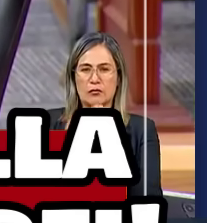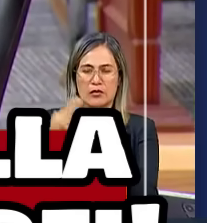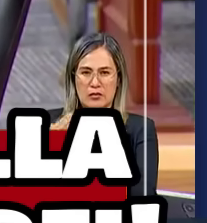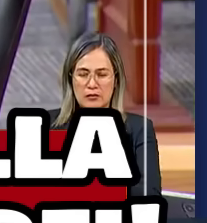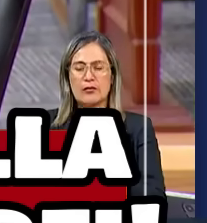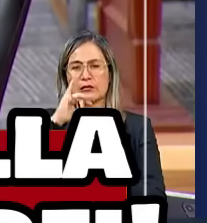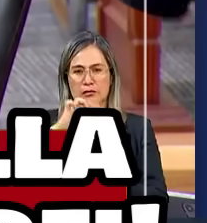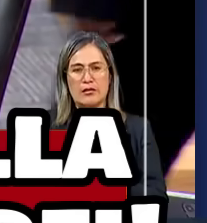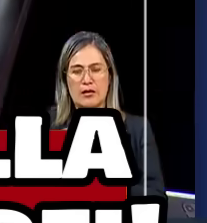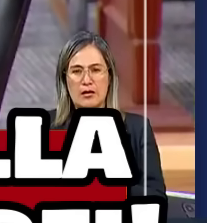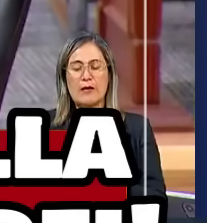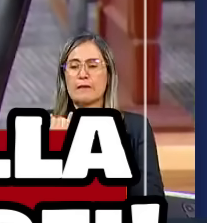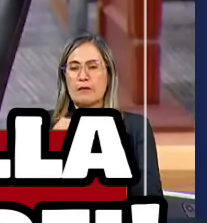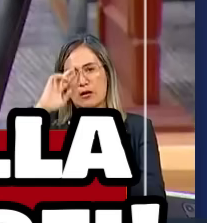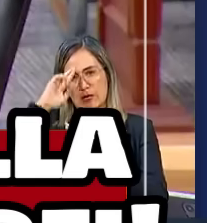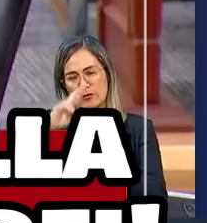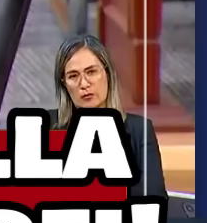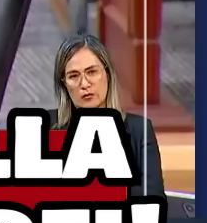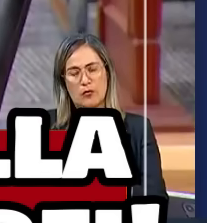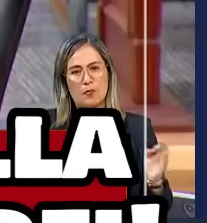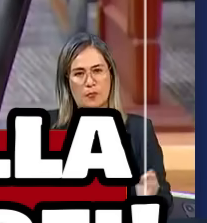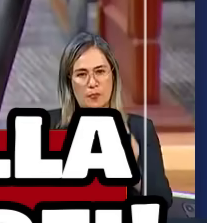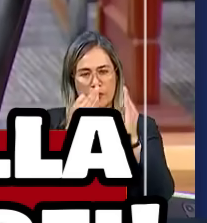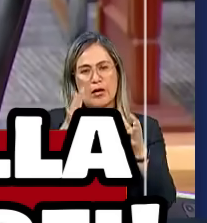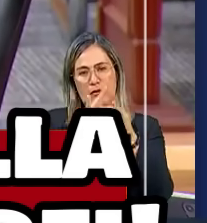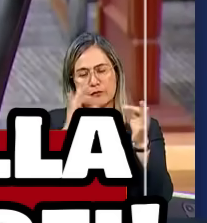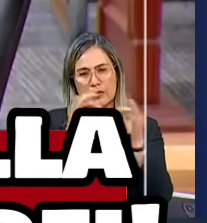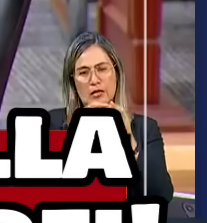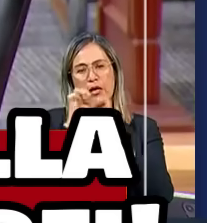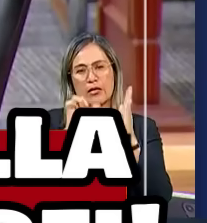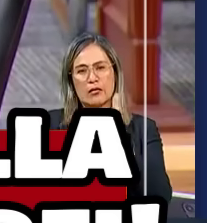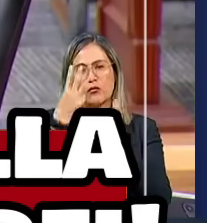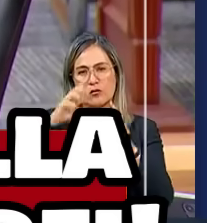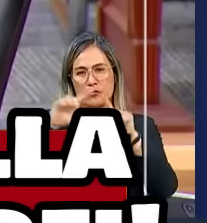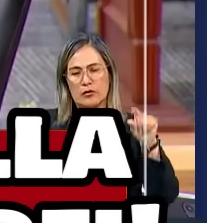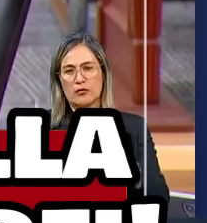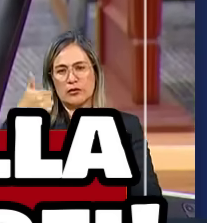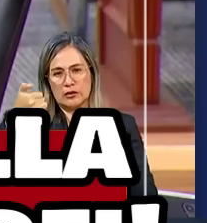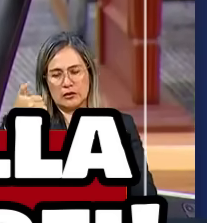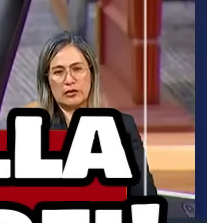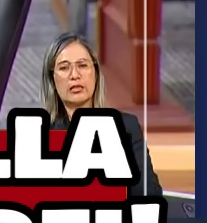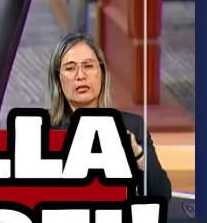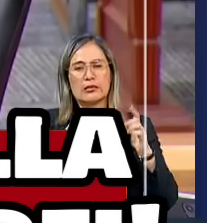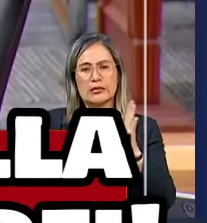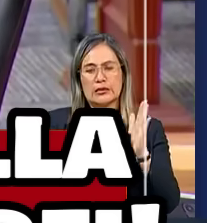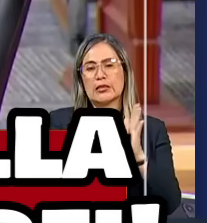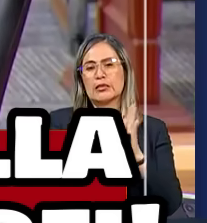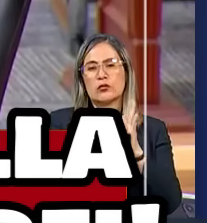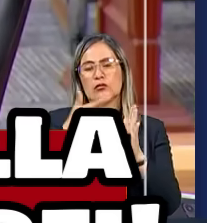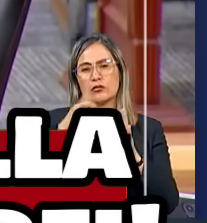se cita, y con el debido respeto comparece a exponer con fundamento en los artículos 3, fracción sexta, 7,